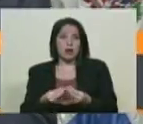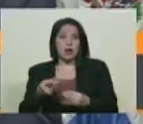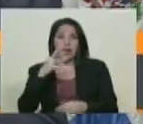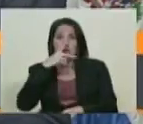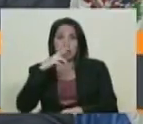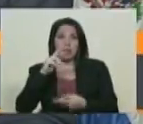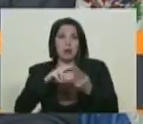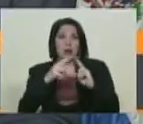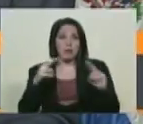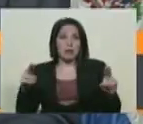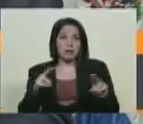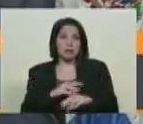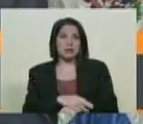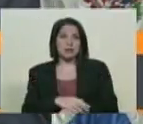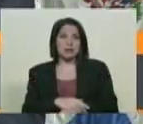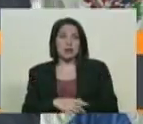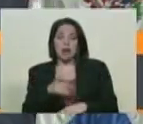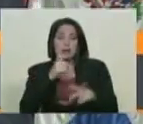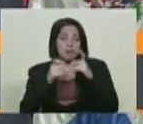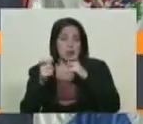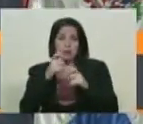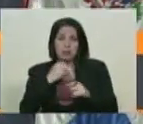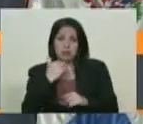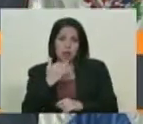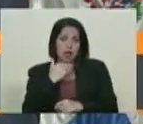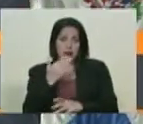paz. Con mucho gusto contestaremos algunas preguntas.